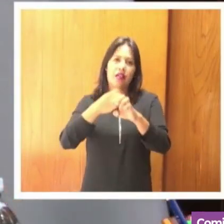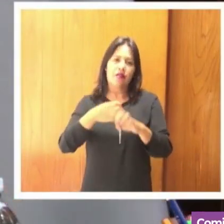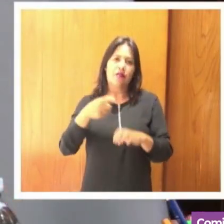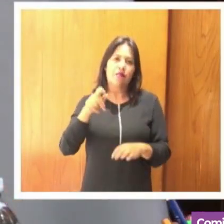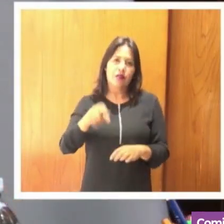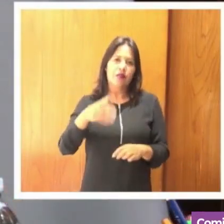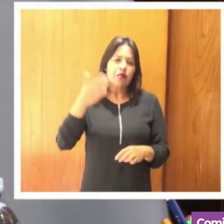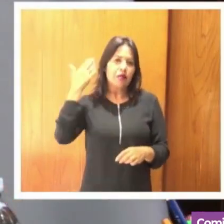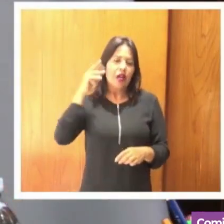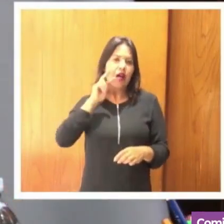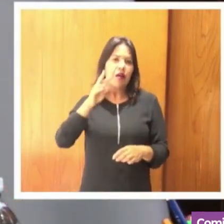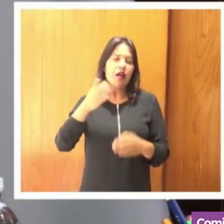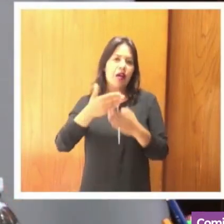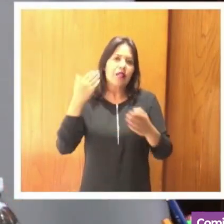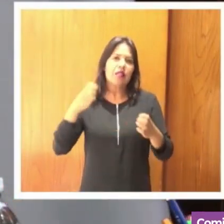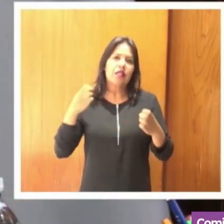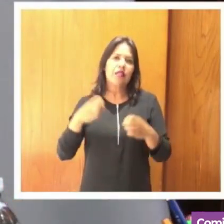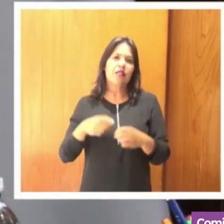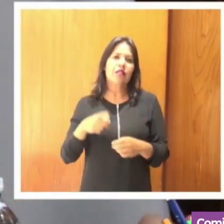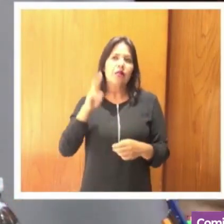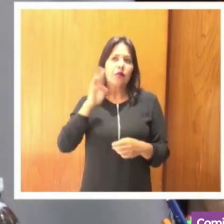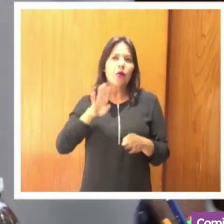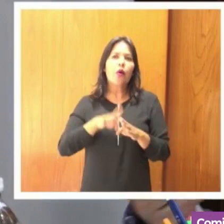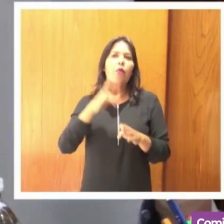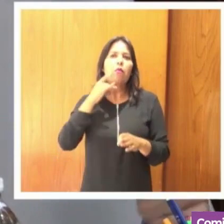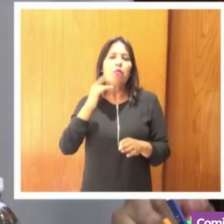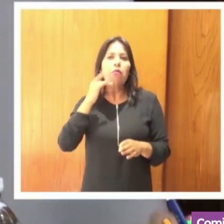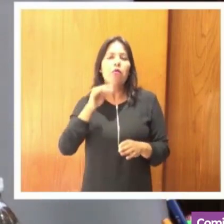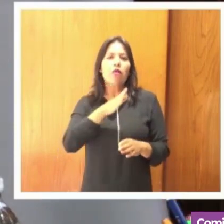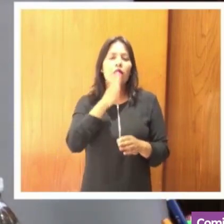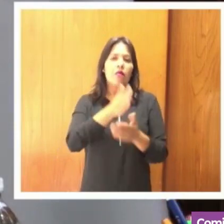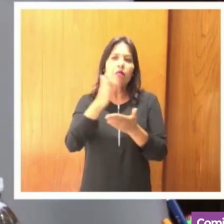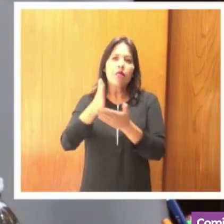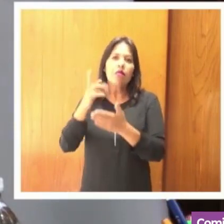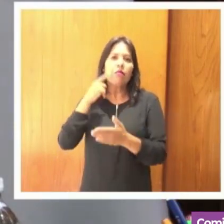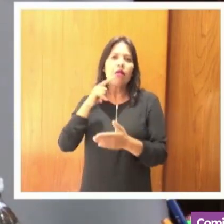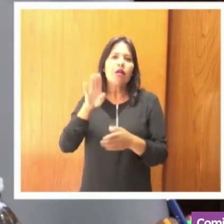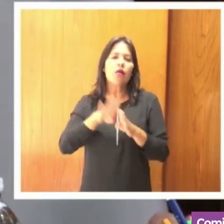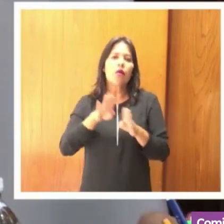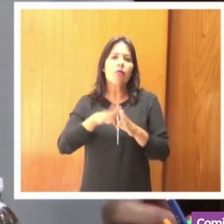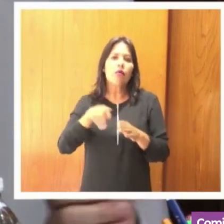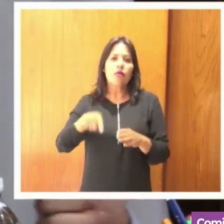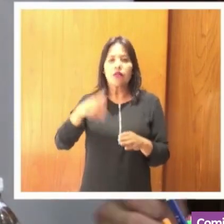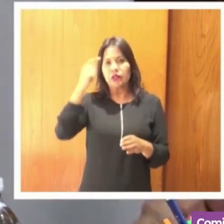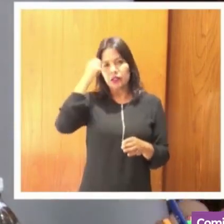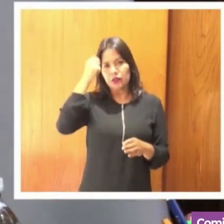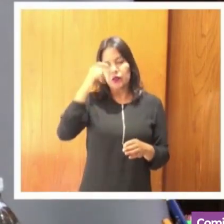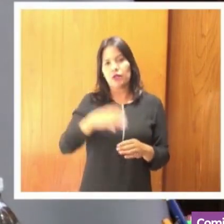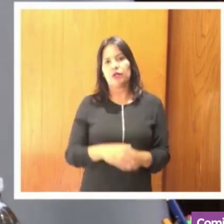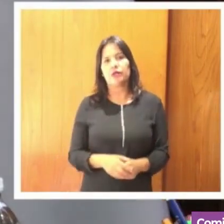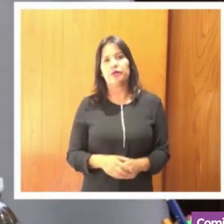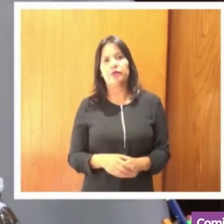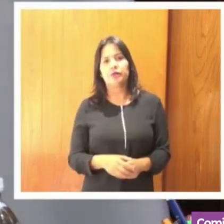comisionada Ramírez nos estaba haciendo un recorrido de los significados del Salón del Ayuntamiento con Sharon y con Rosario.